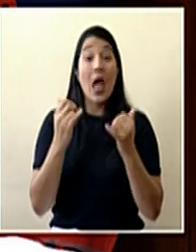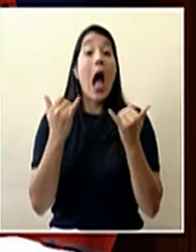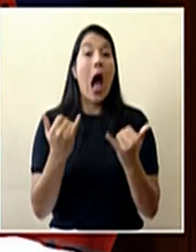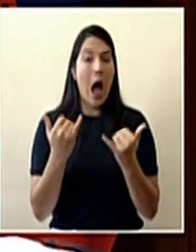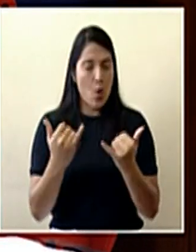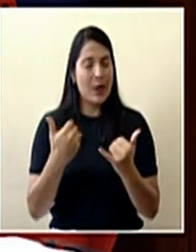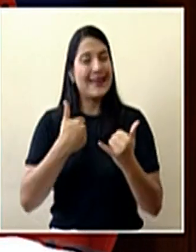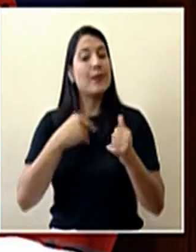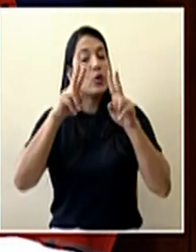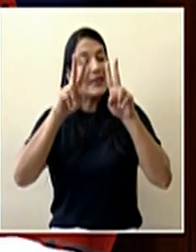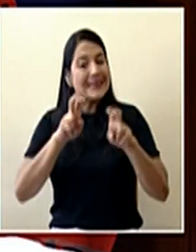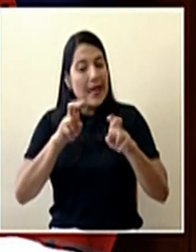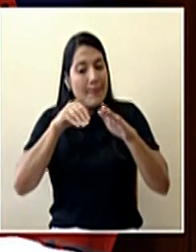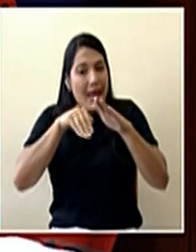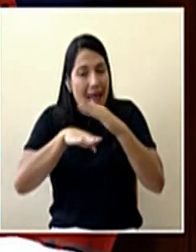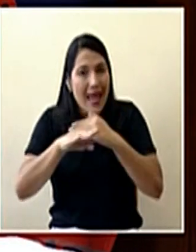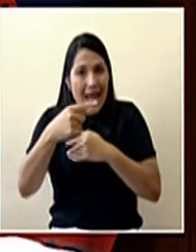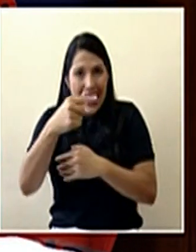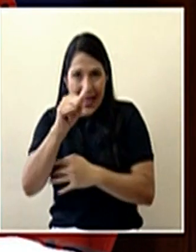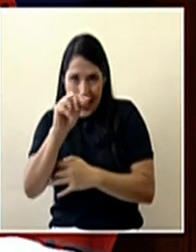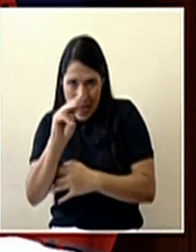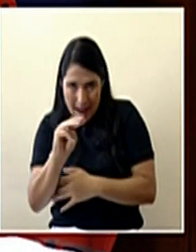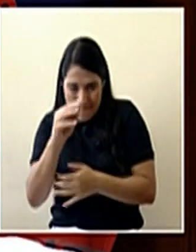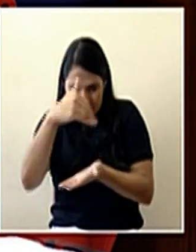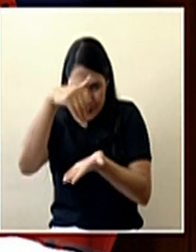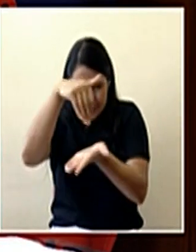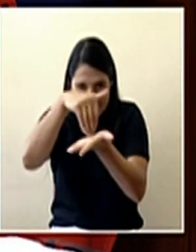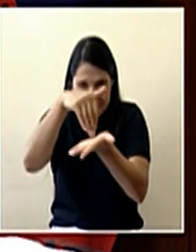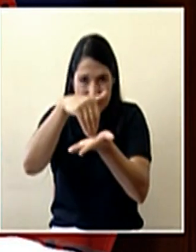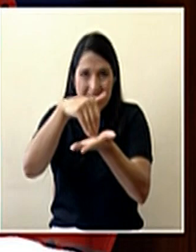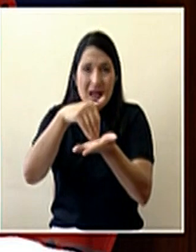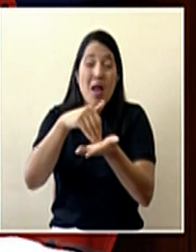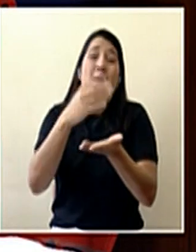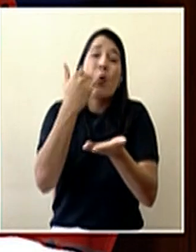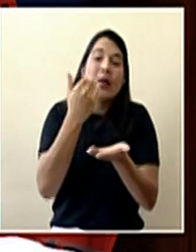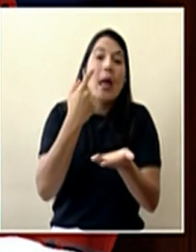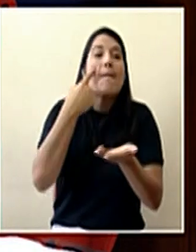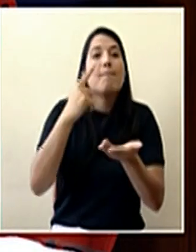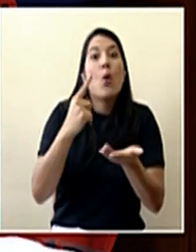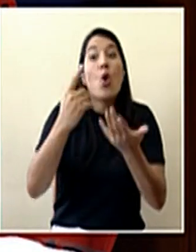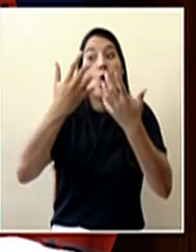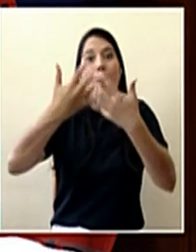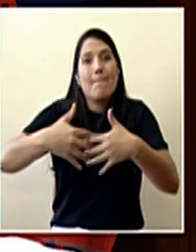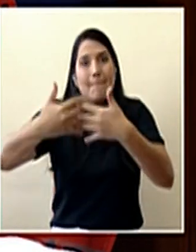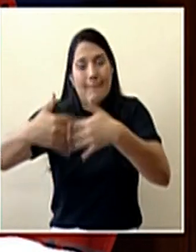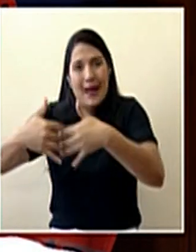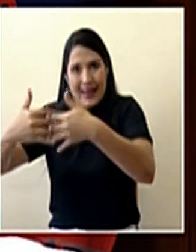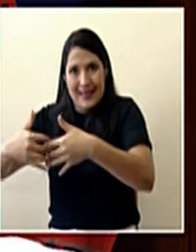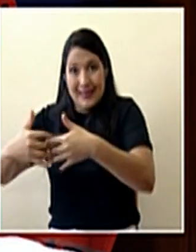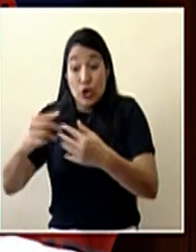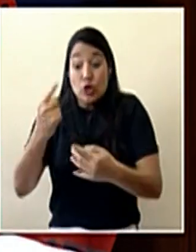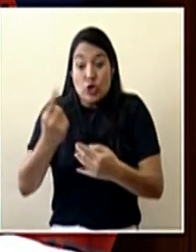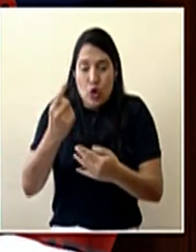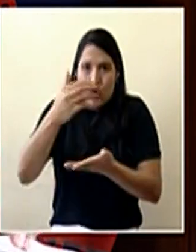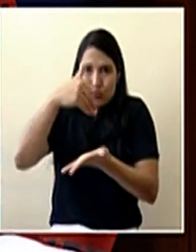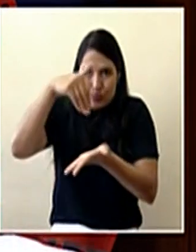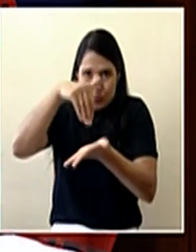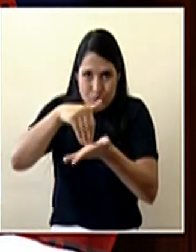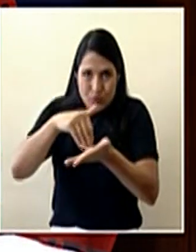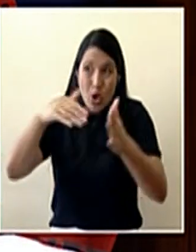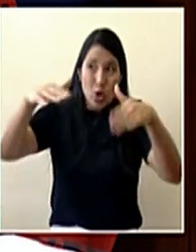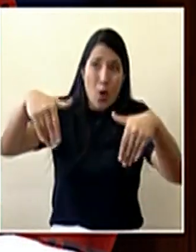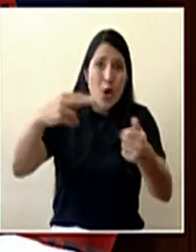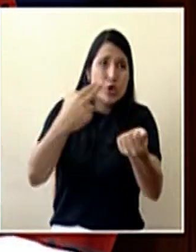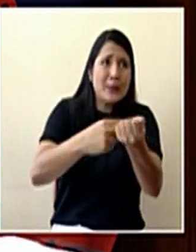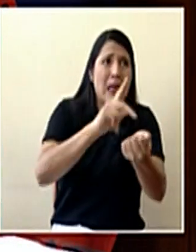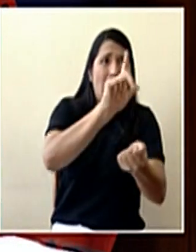área metropolitana, pero es por una cuestión de los equipos que se necesitan para realizar este tipo de pruebas. Ya estamos adquiriendo los equipos para distribuirlas a